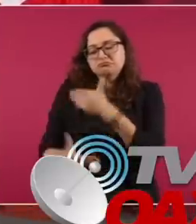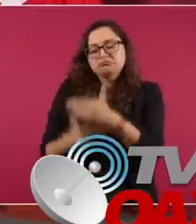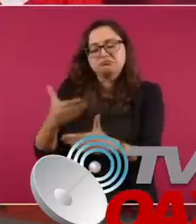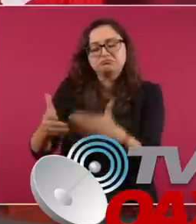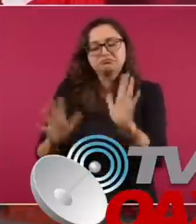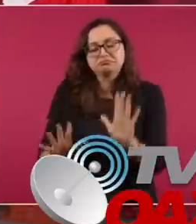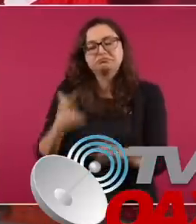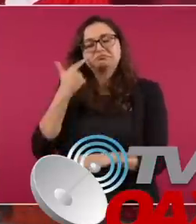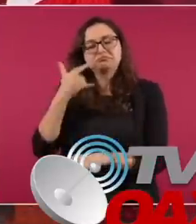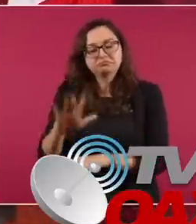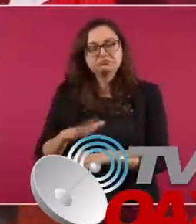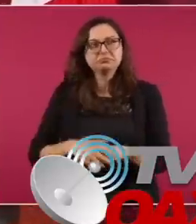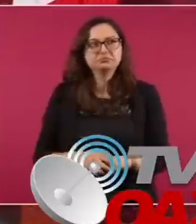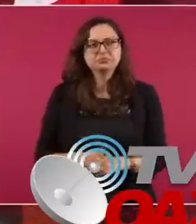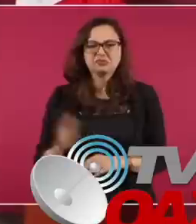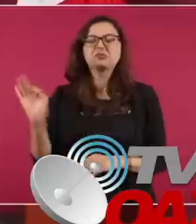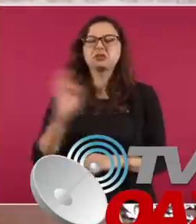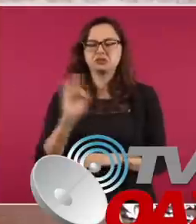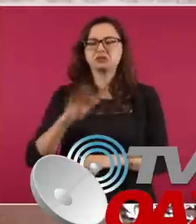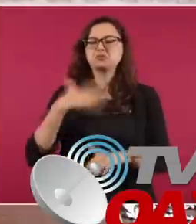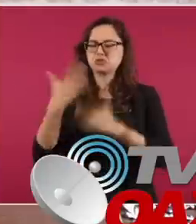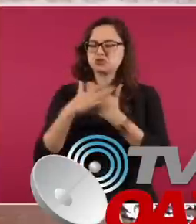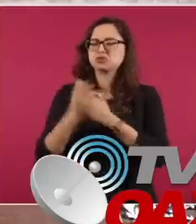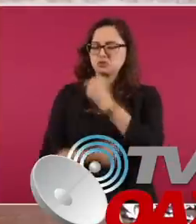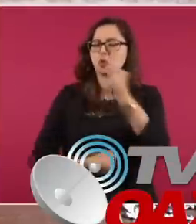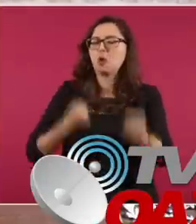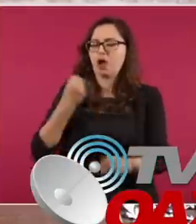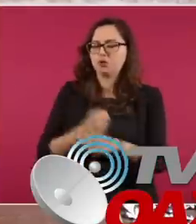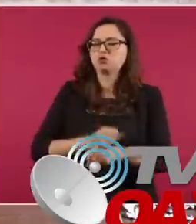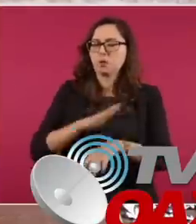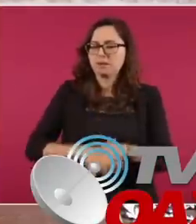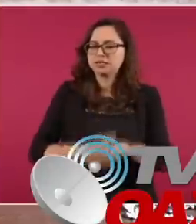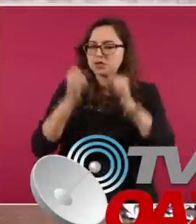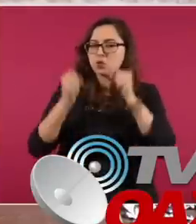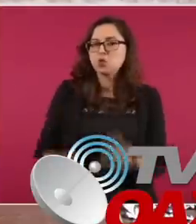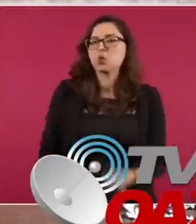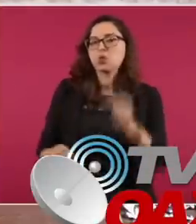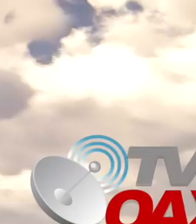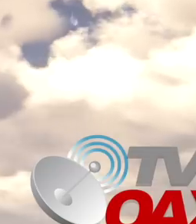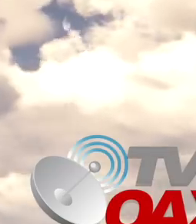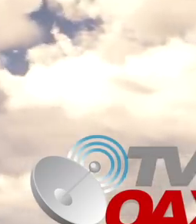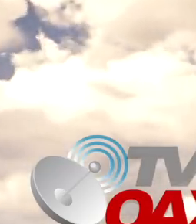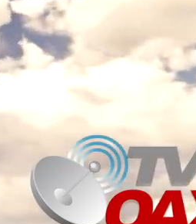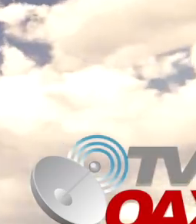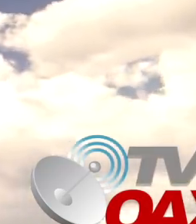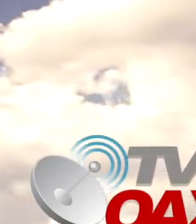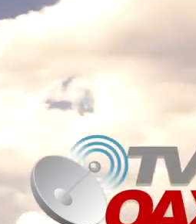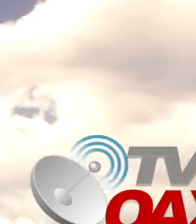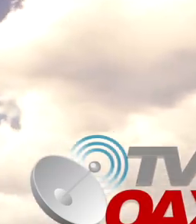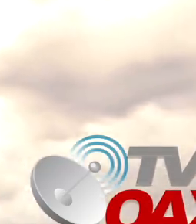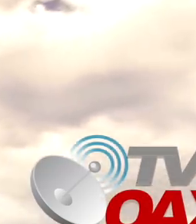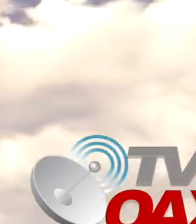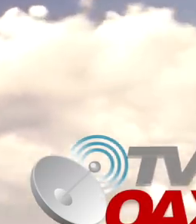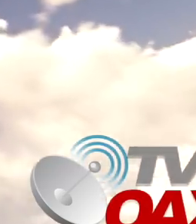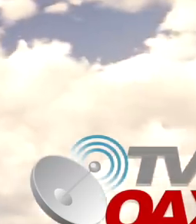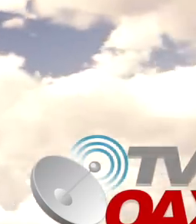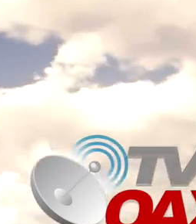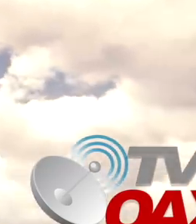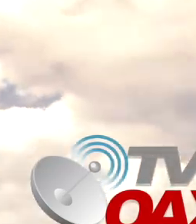es muy probable que para el año próximo ya desde esta nueva este línea